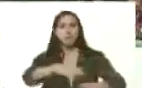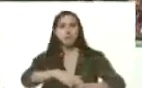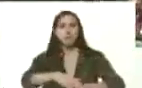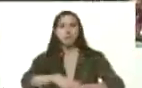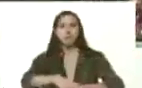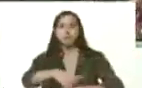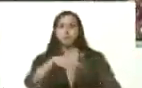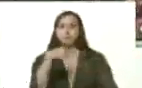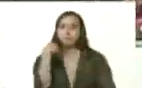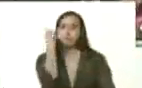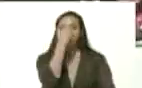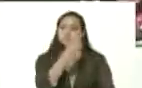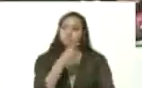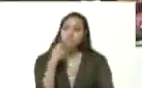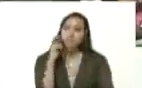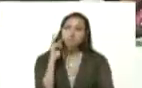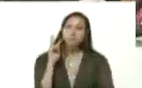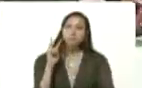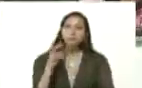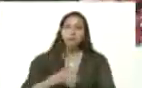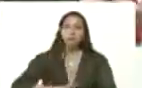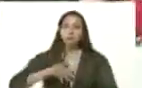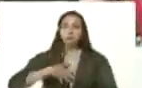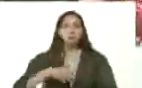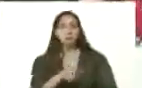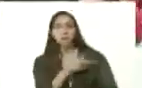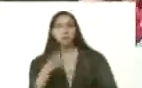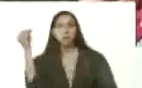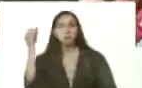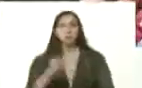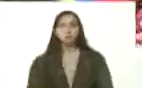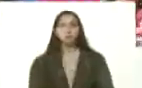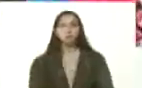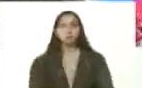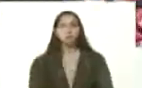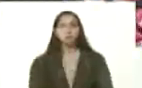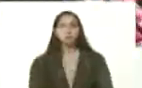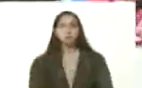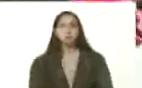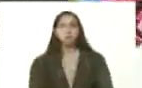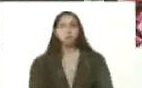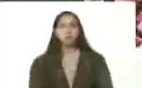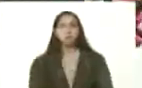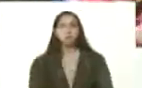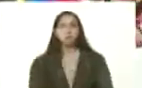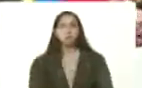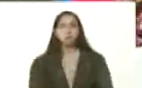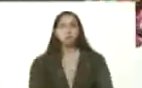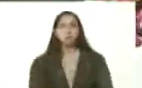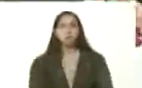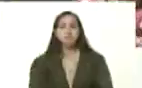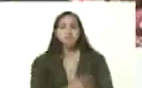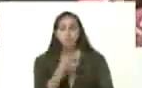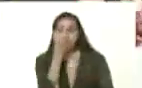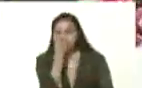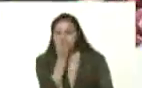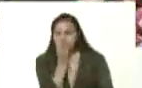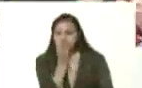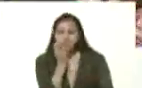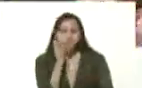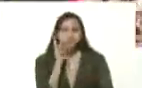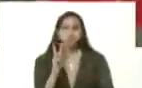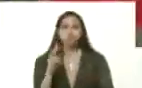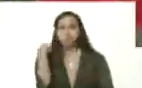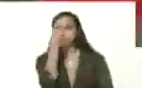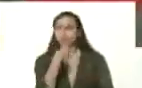sola cara amargada. No vemos ni una sola cara ni siquiera con tristeza. Vamos